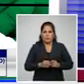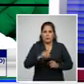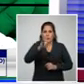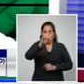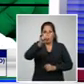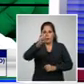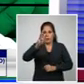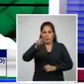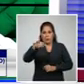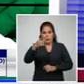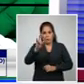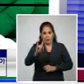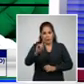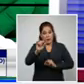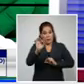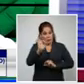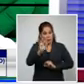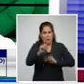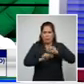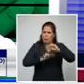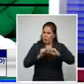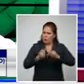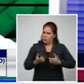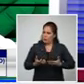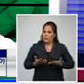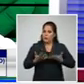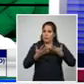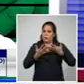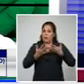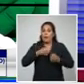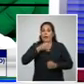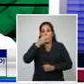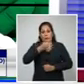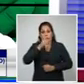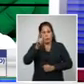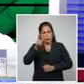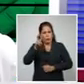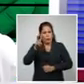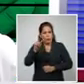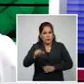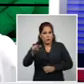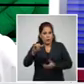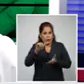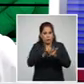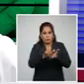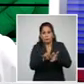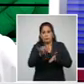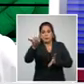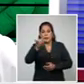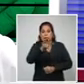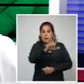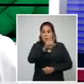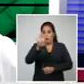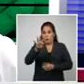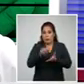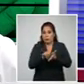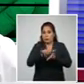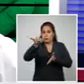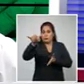93,3% pues se han recuperado. Siempre mencionamos los 2 evacuados, los 54 retornados a